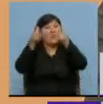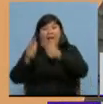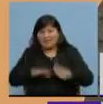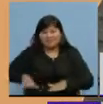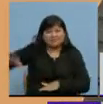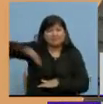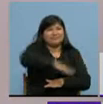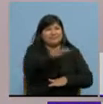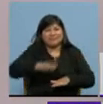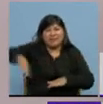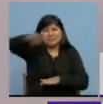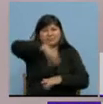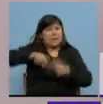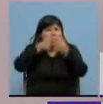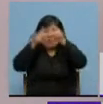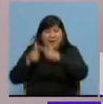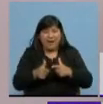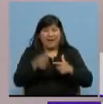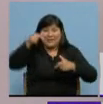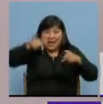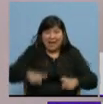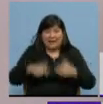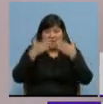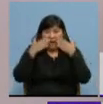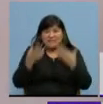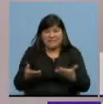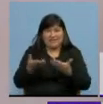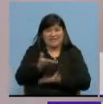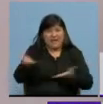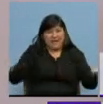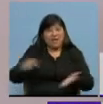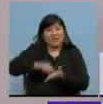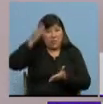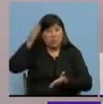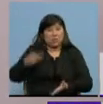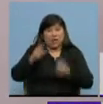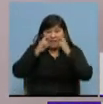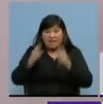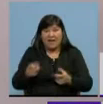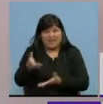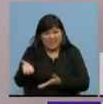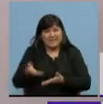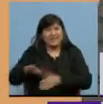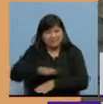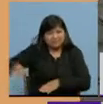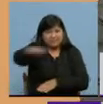TC. Creo que lo que está cerca dentro de la estructura jujeña sería alguna vez soñar con algún callejero, ¿no?